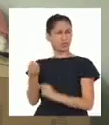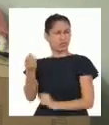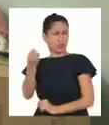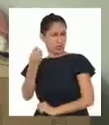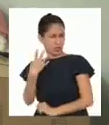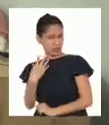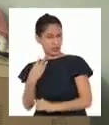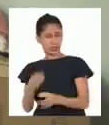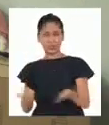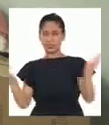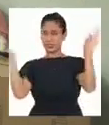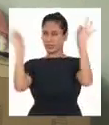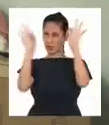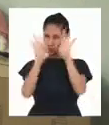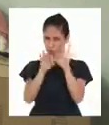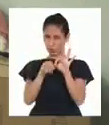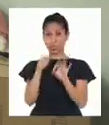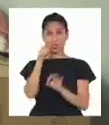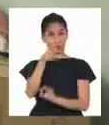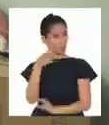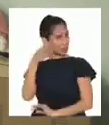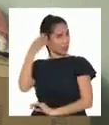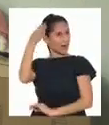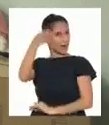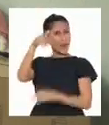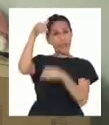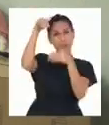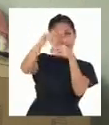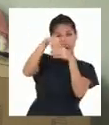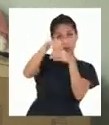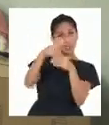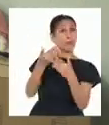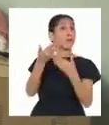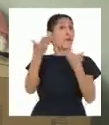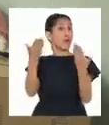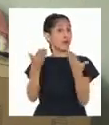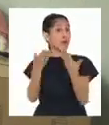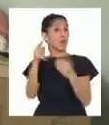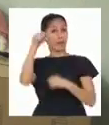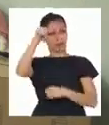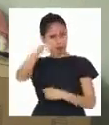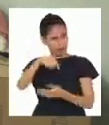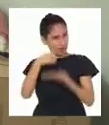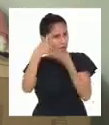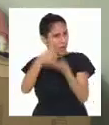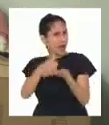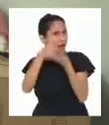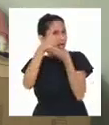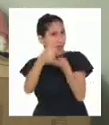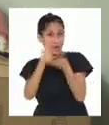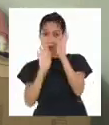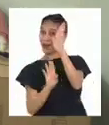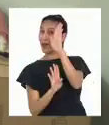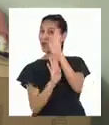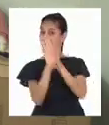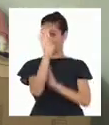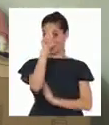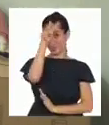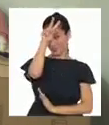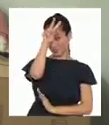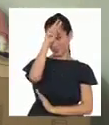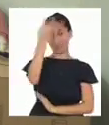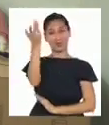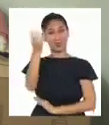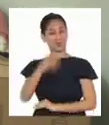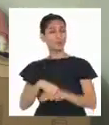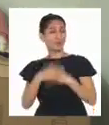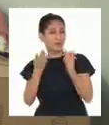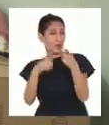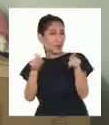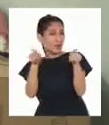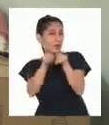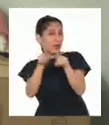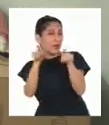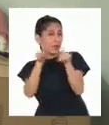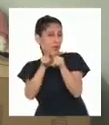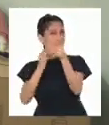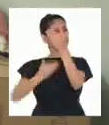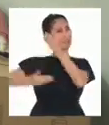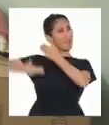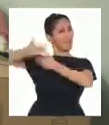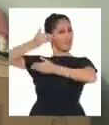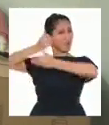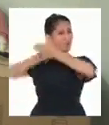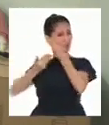voto está el futuro del país. Pero también está nuestro pasado, en el que millones de peruanas y peruanos no tuvieron